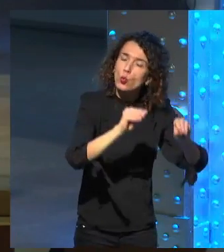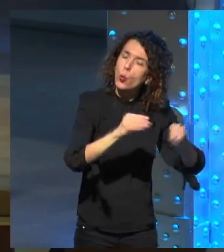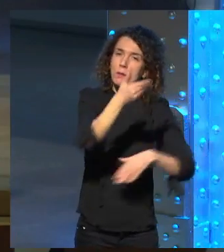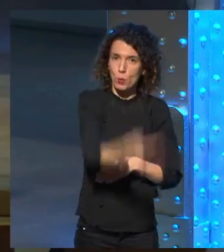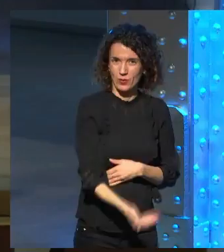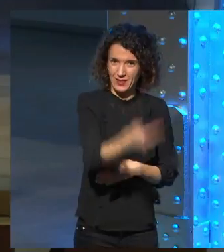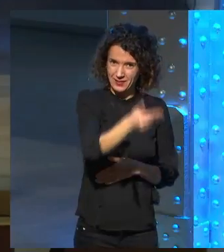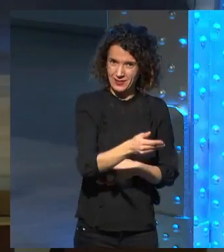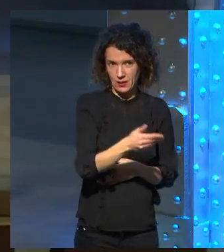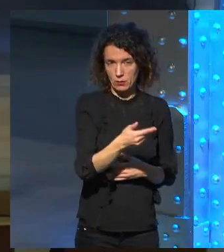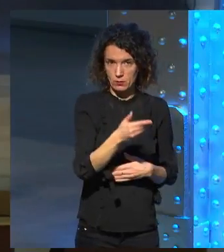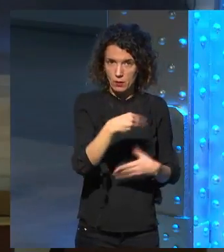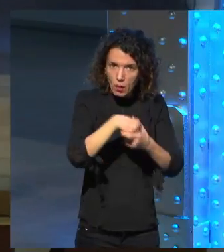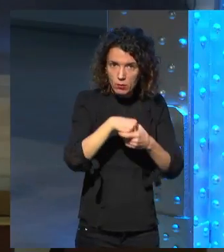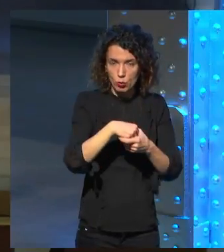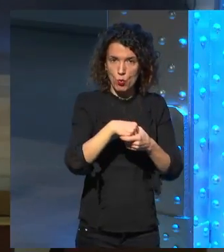¿no?